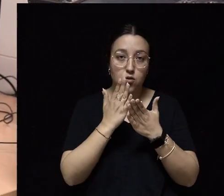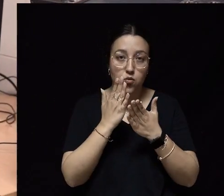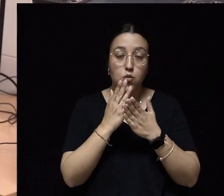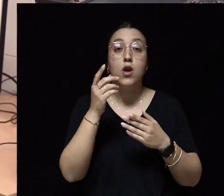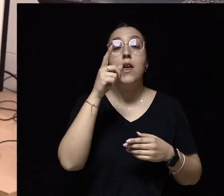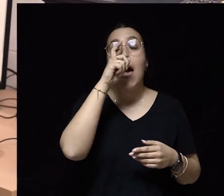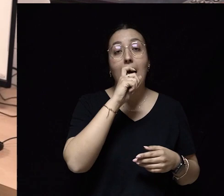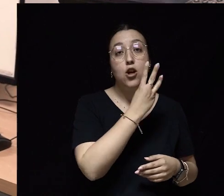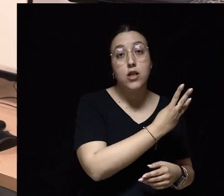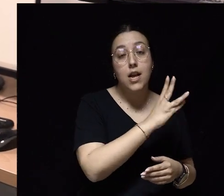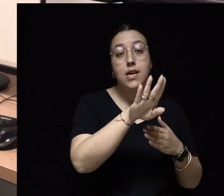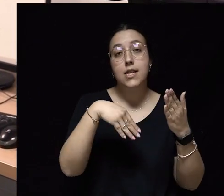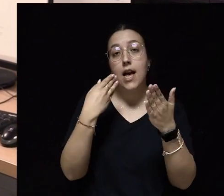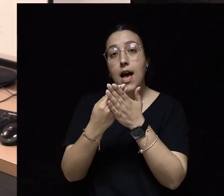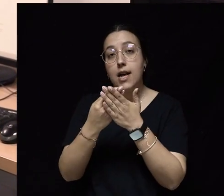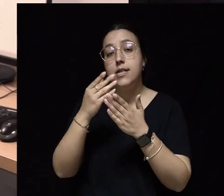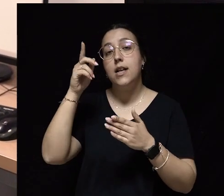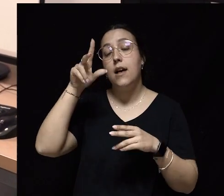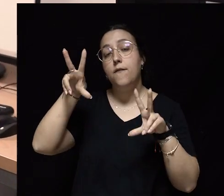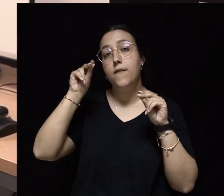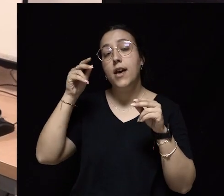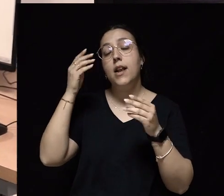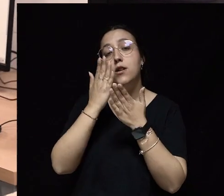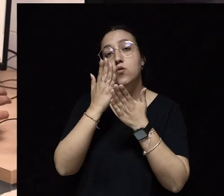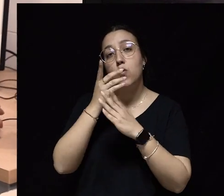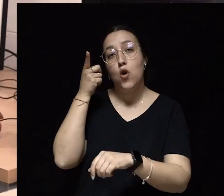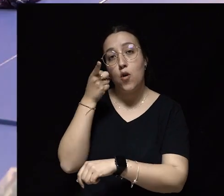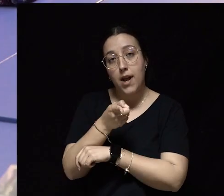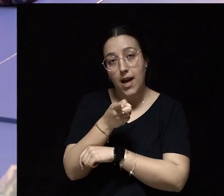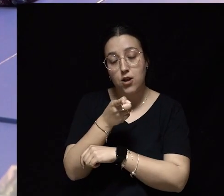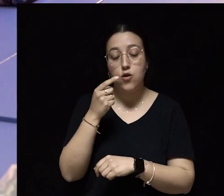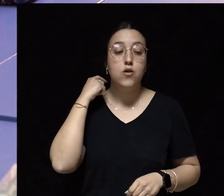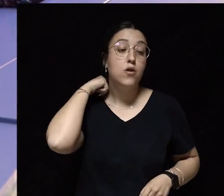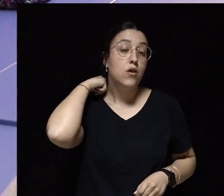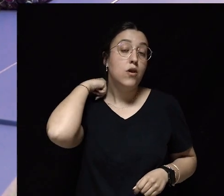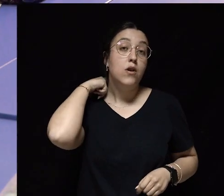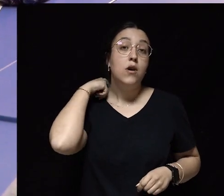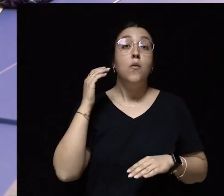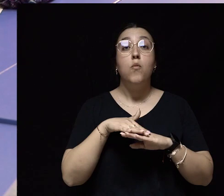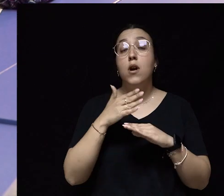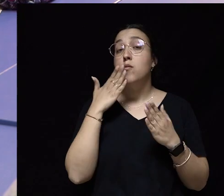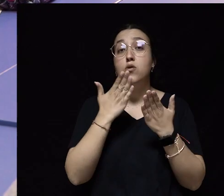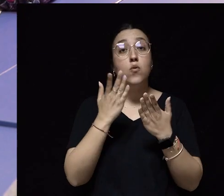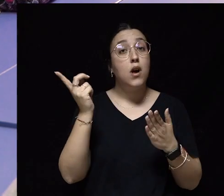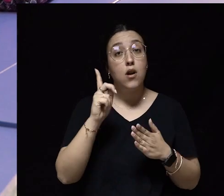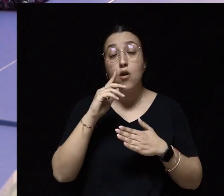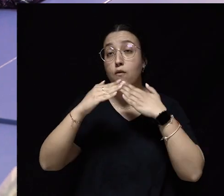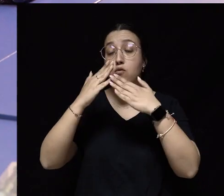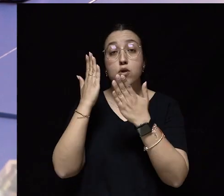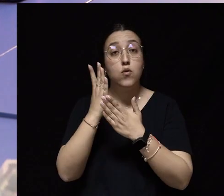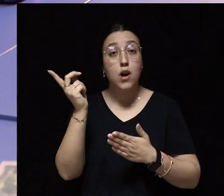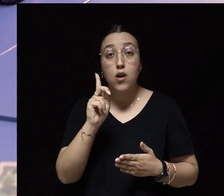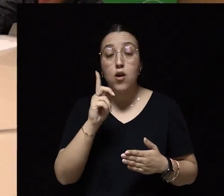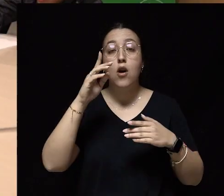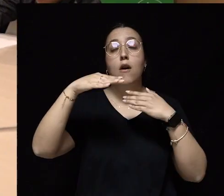la finalización de la educación secundaria. Sin esta praxis es imposible acceder a puestos de trabajo con un mínimo de